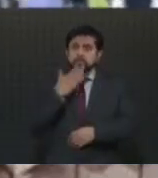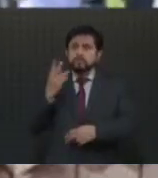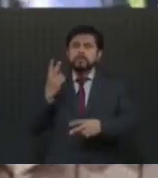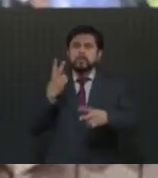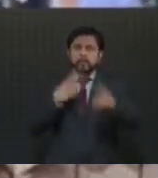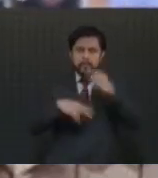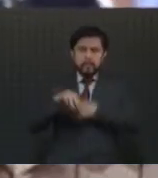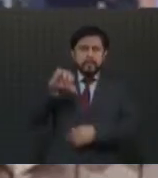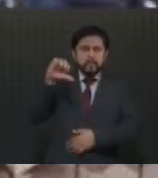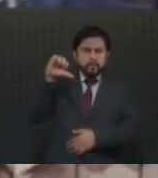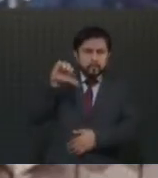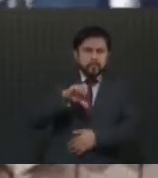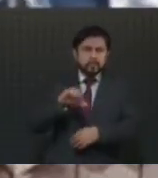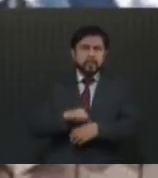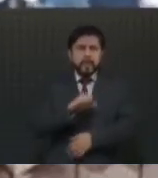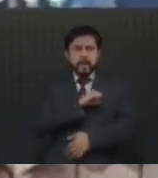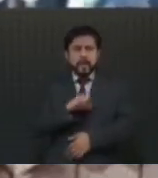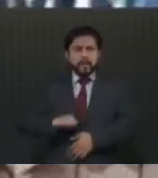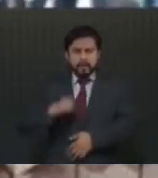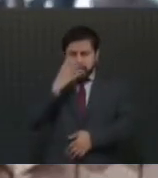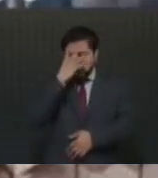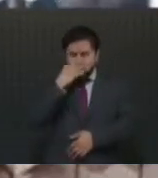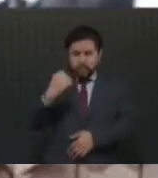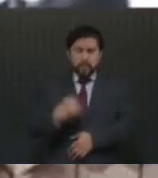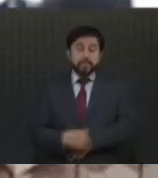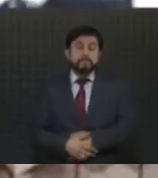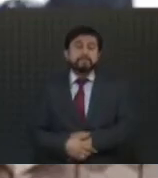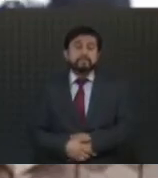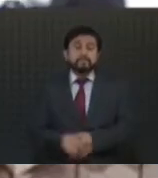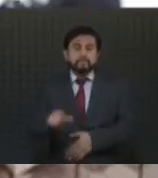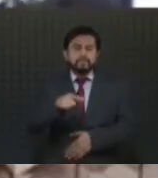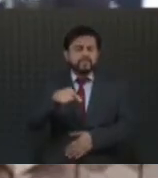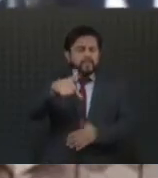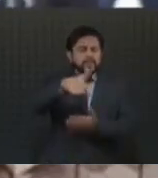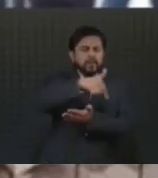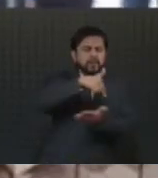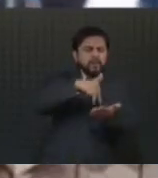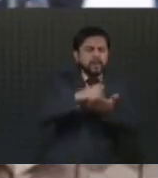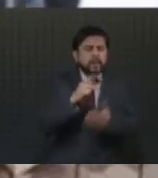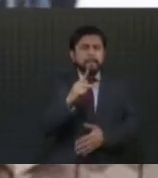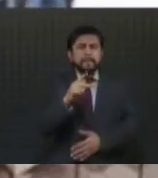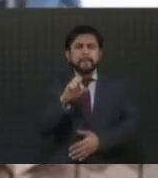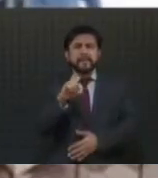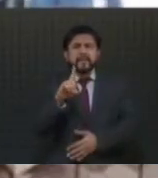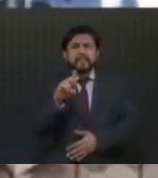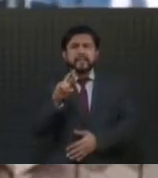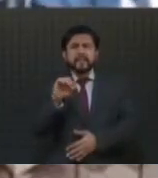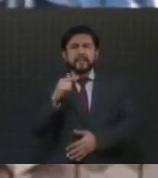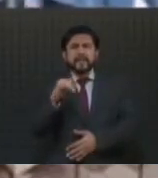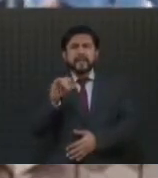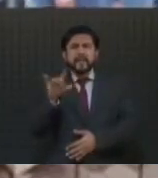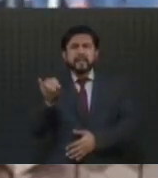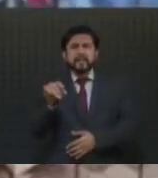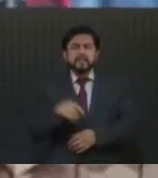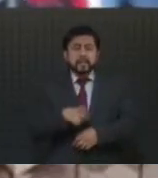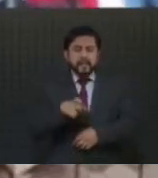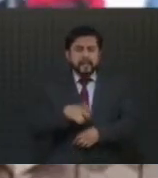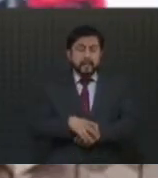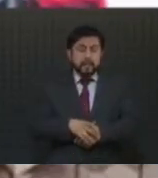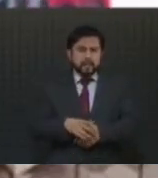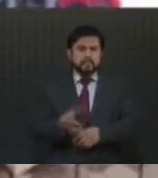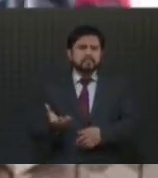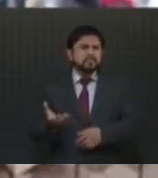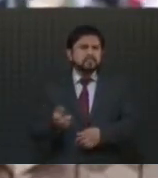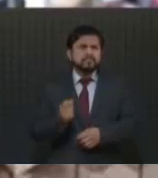Coyoacán. La zona de los Pedregales es fundamental para